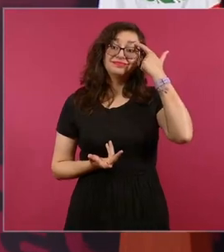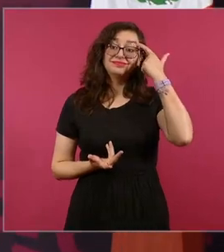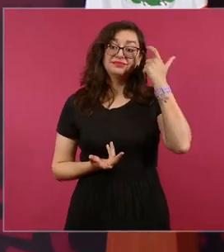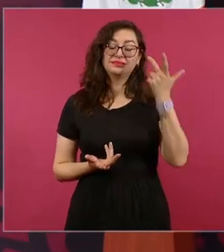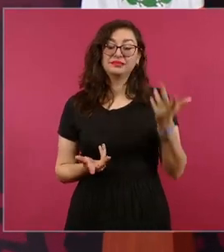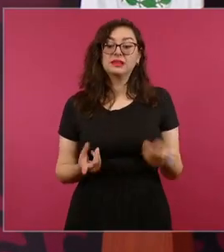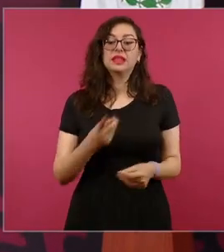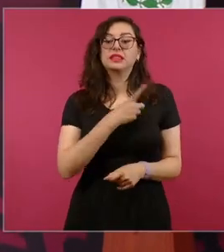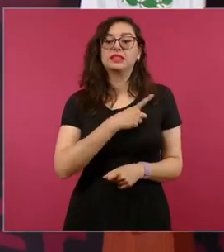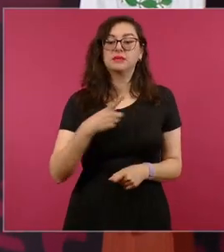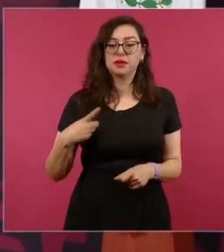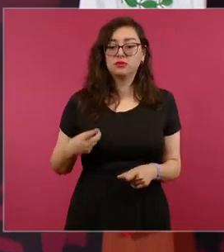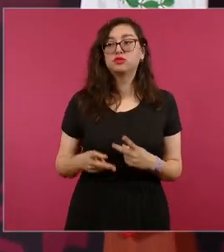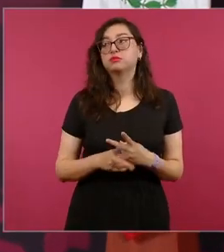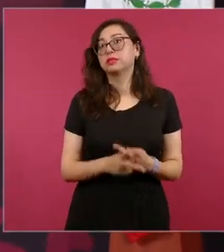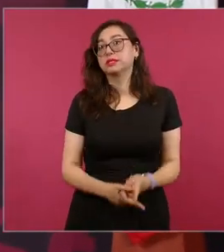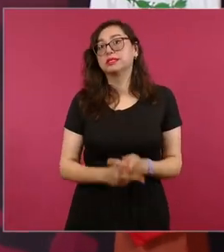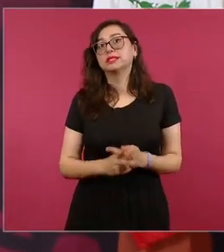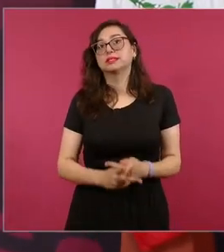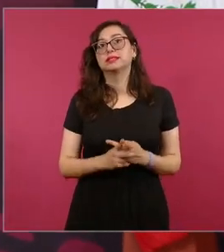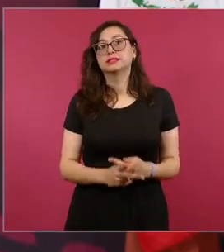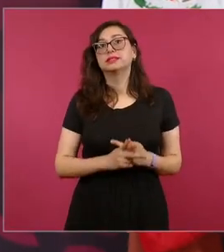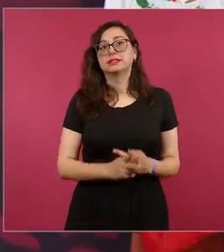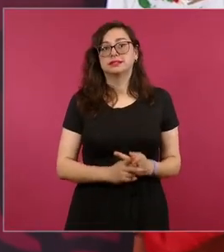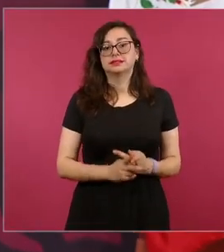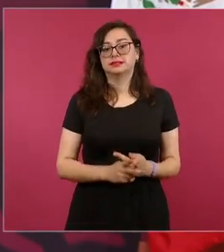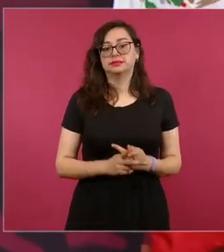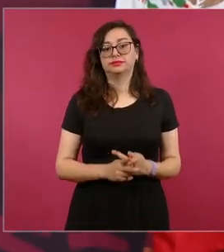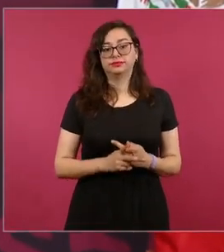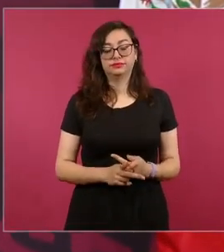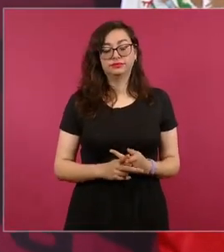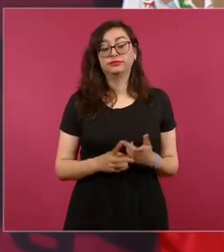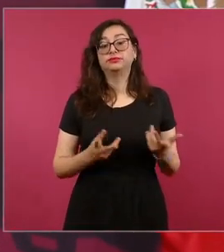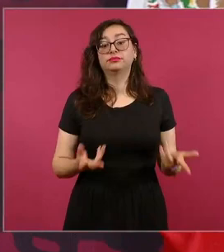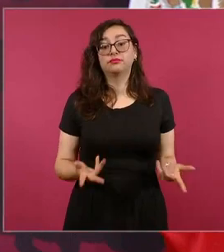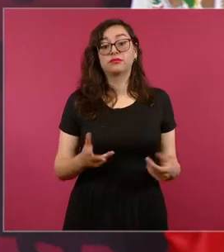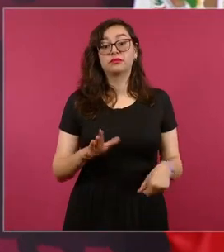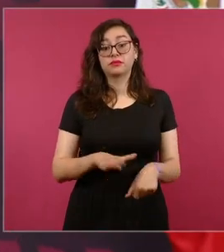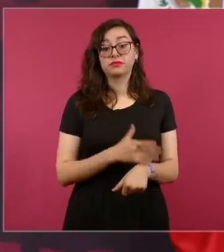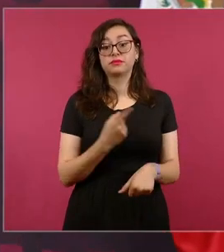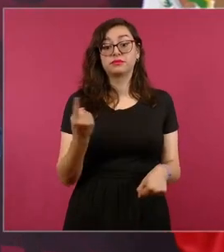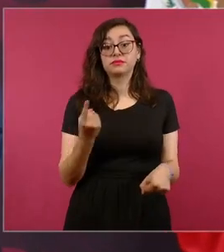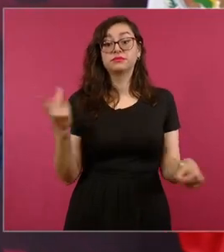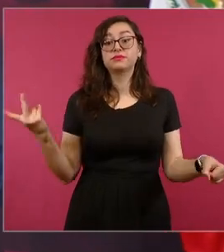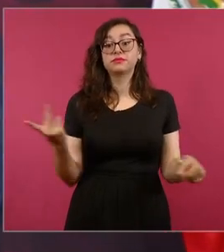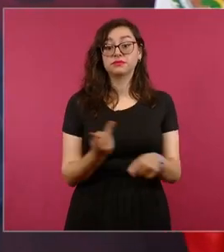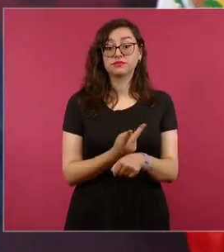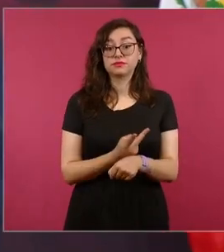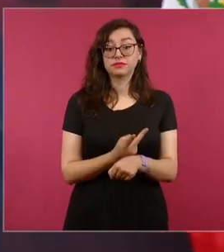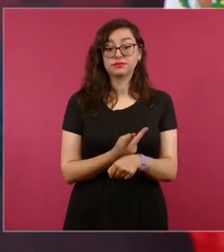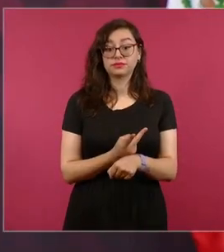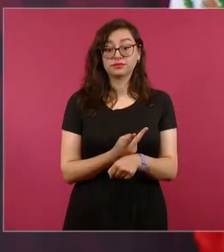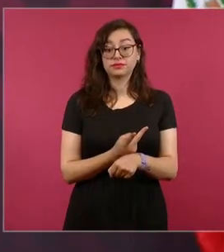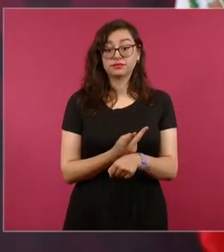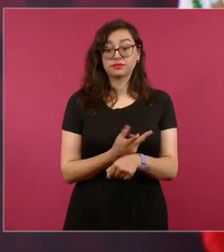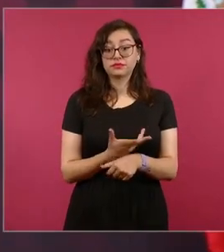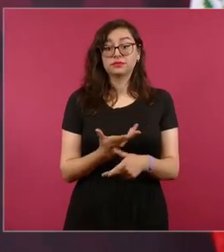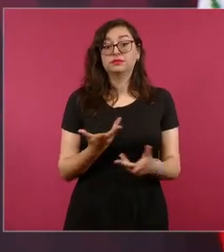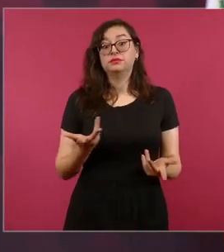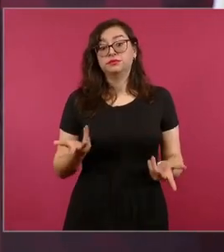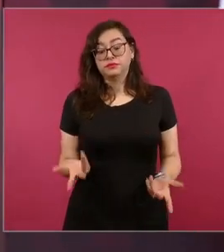tenerles paciencia, porque una cosa es lo que